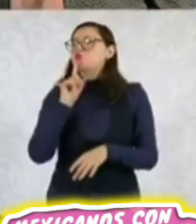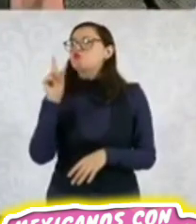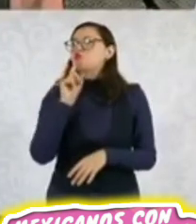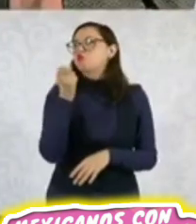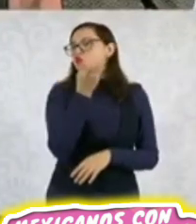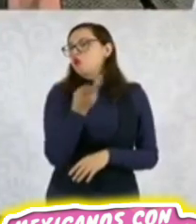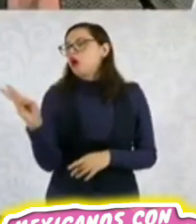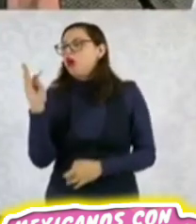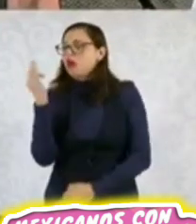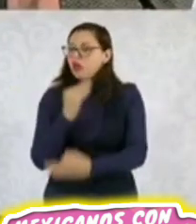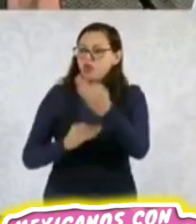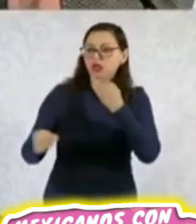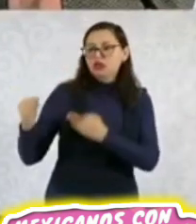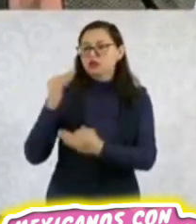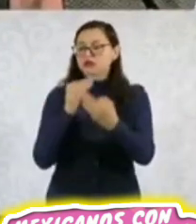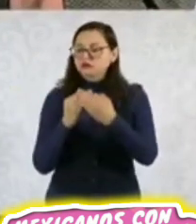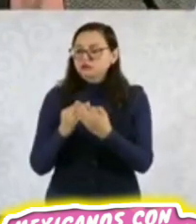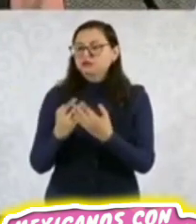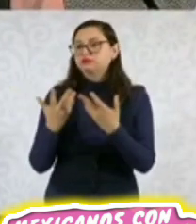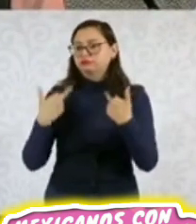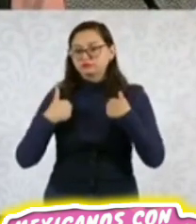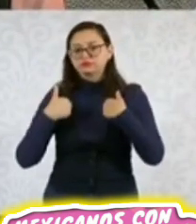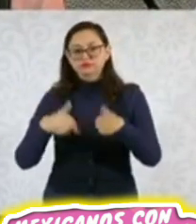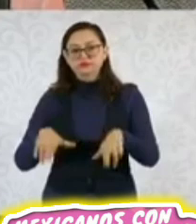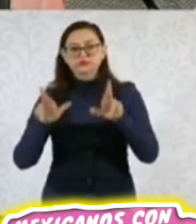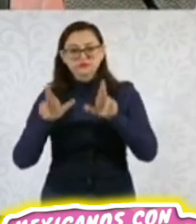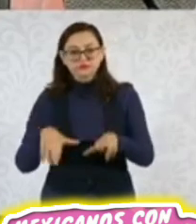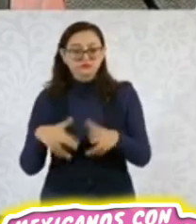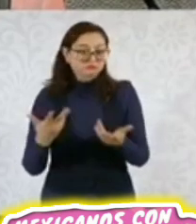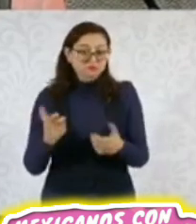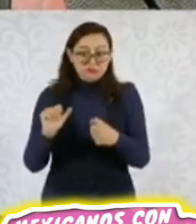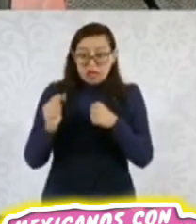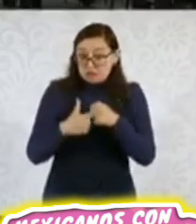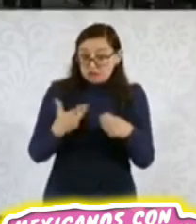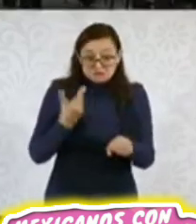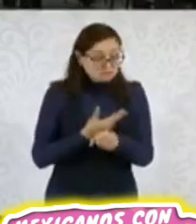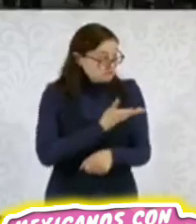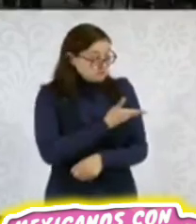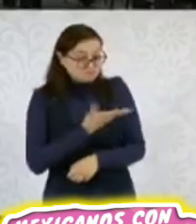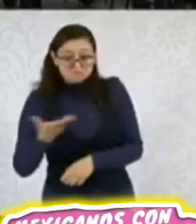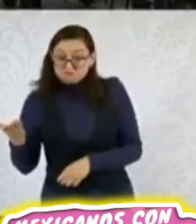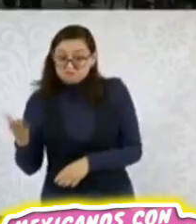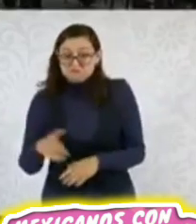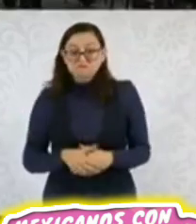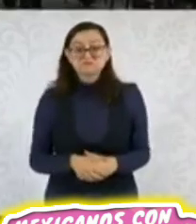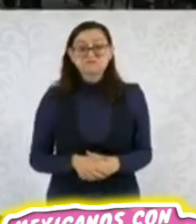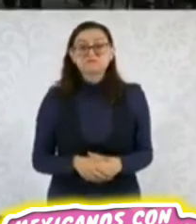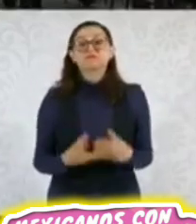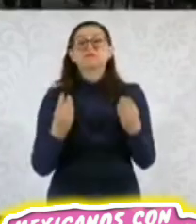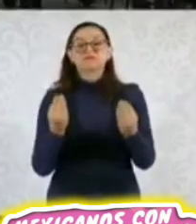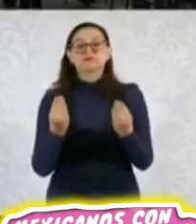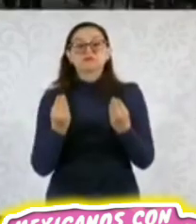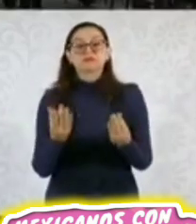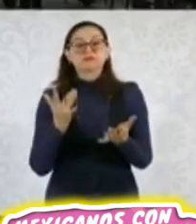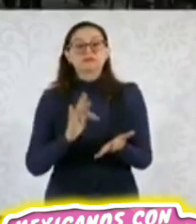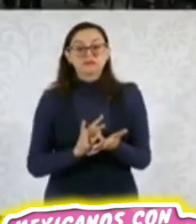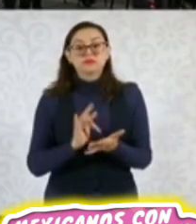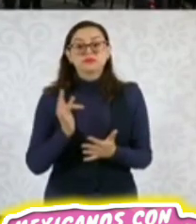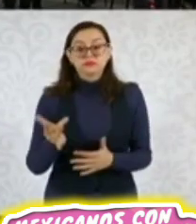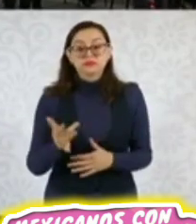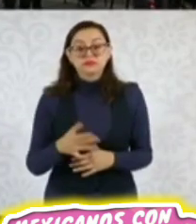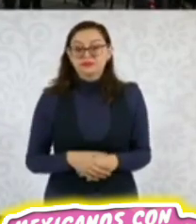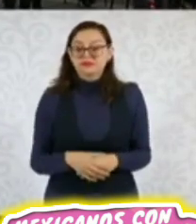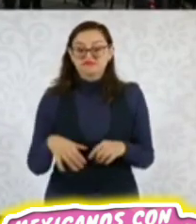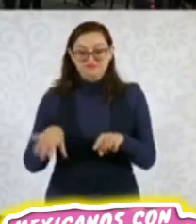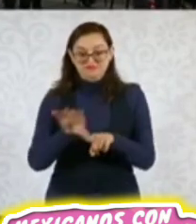en este espacio, y estaremos hablando de ello. No sé si Frine, ¿quieres también complementar? Sí, muchas gracias. Bueno, la comisión la